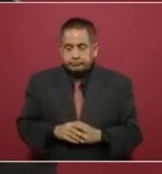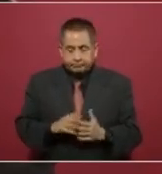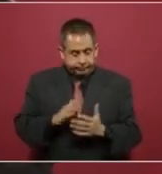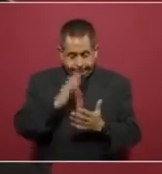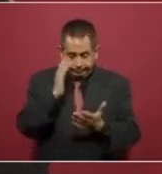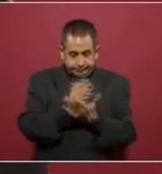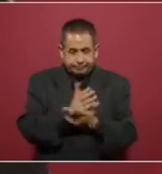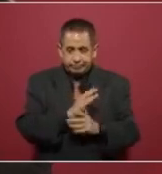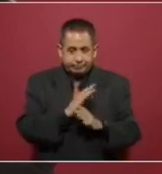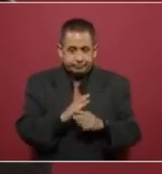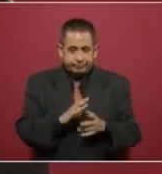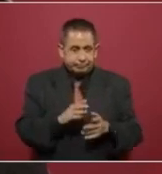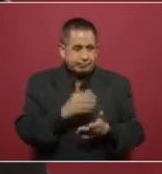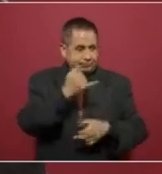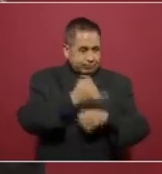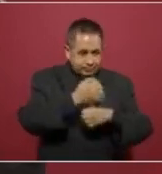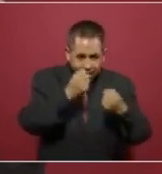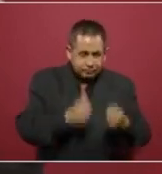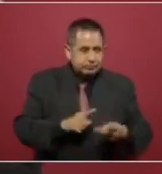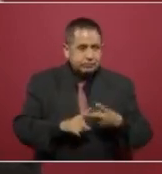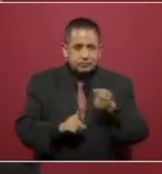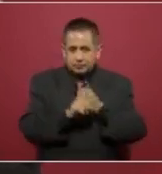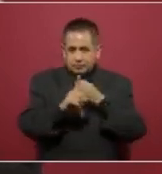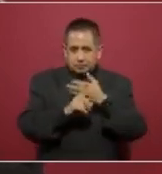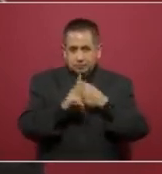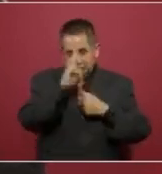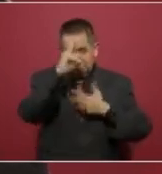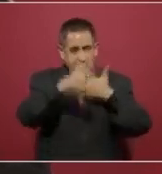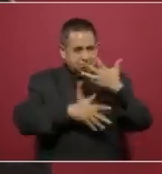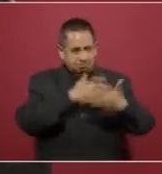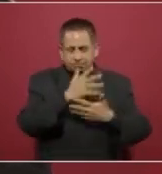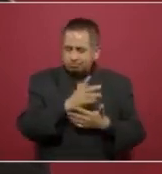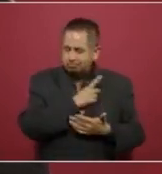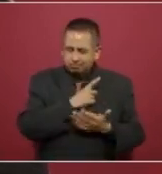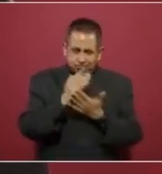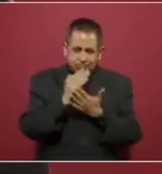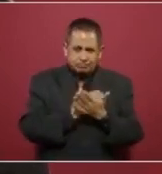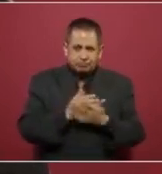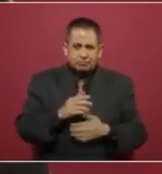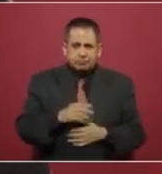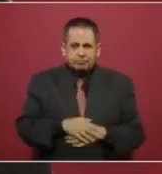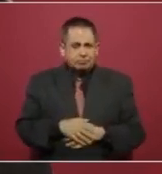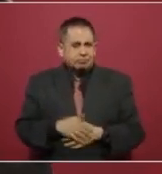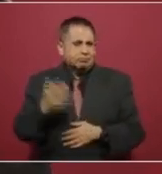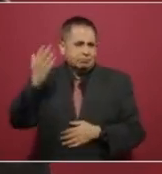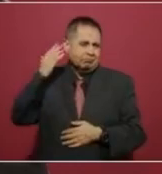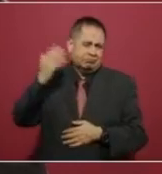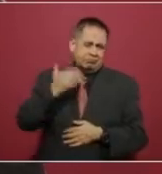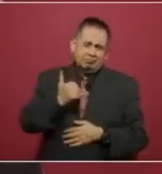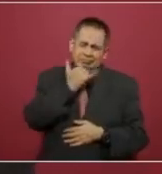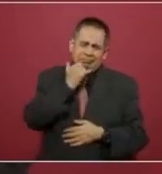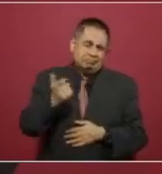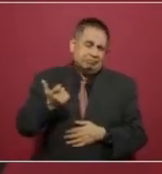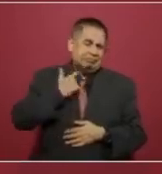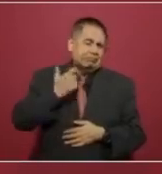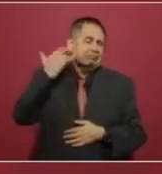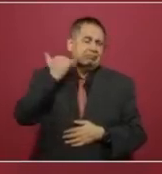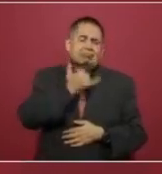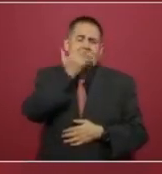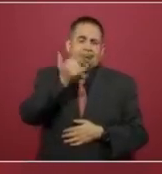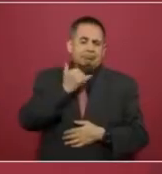terminar con la inseguridad, con la violencia. Fue equivocada la política que se